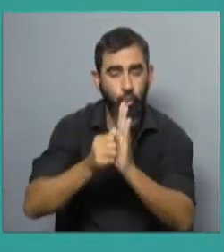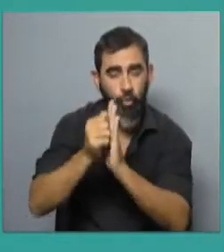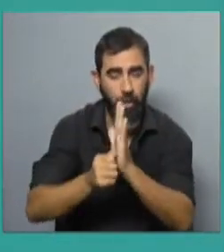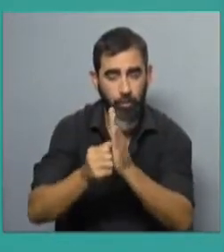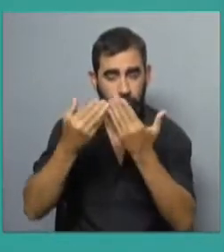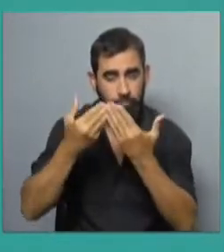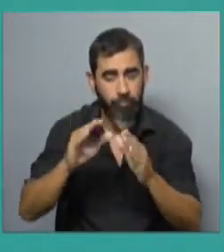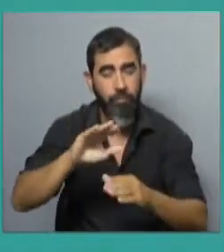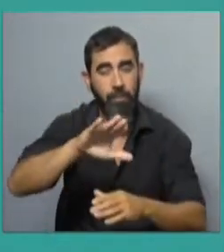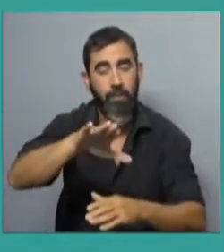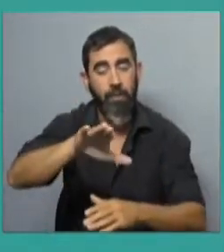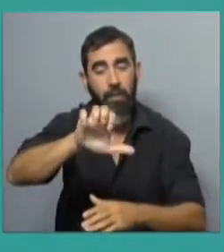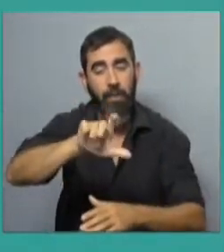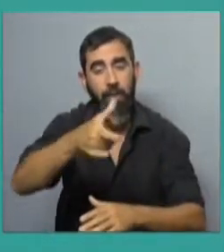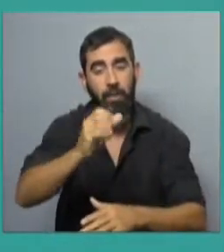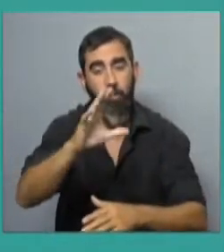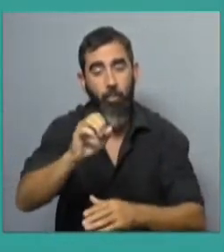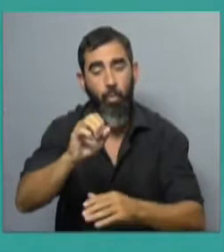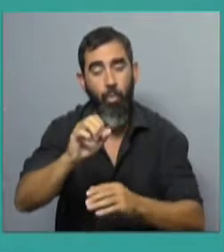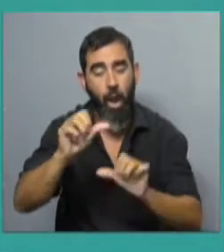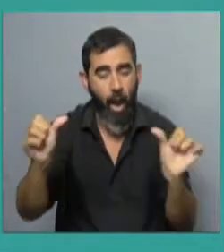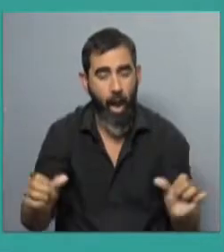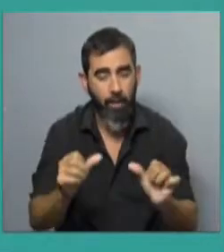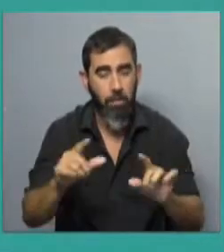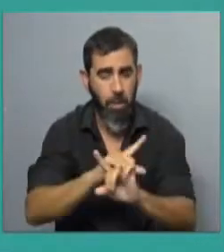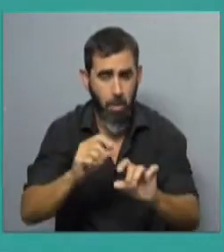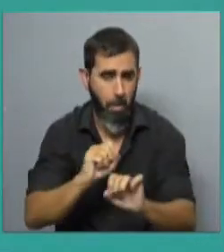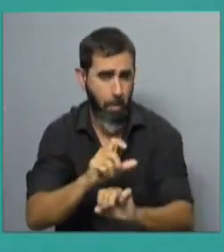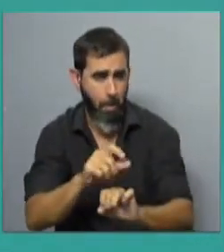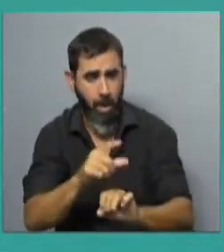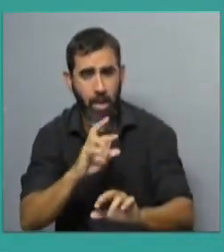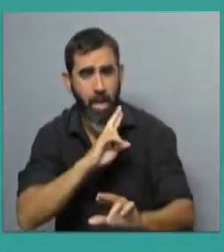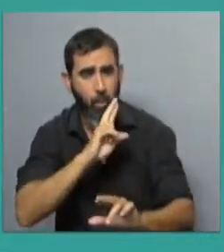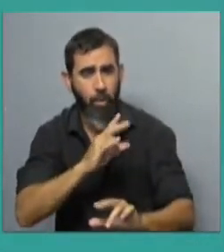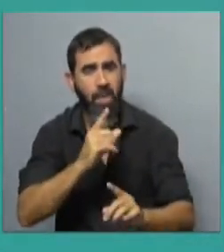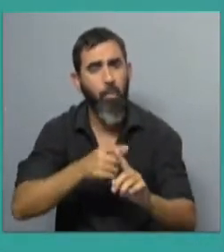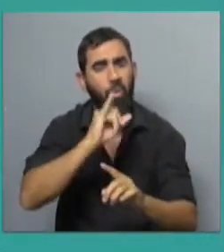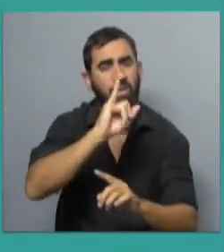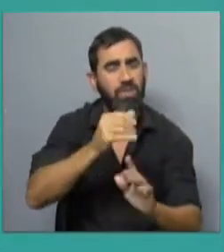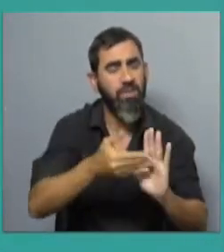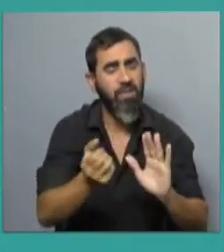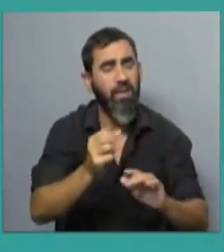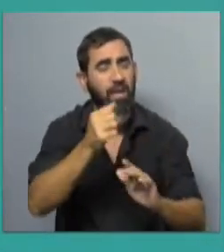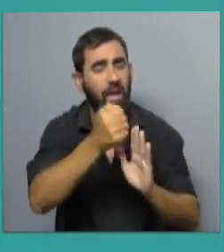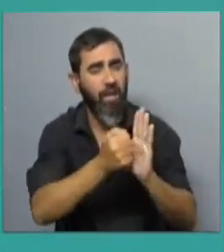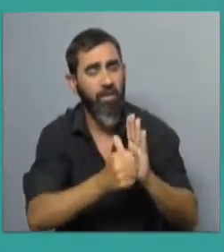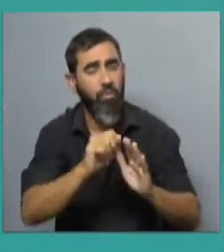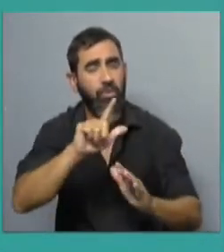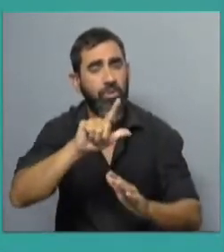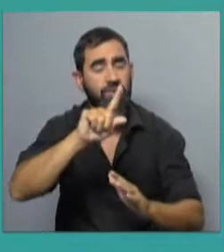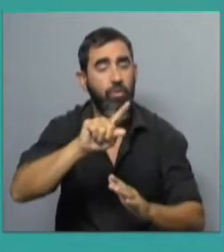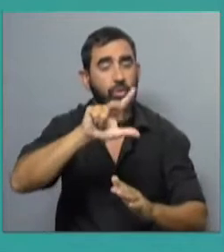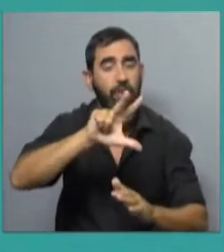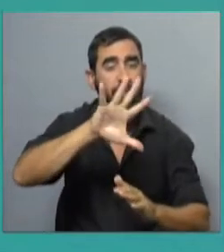la inauguración de la Expo Activa, que no es desleal en respuesta a los promotores del sí a la derogación de los artículos 235, artículos